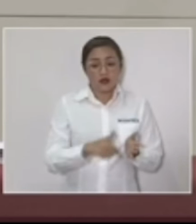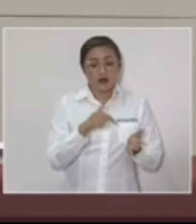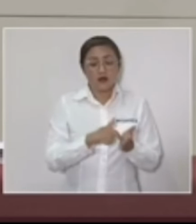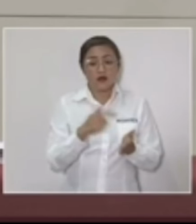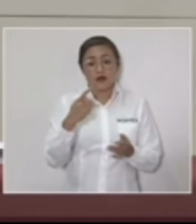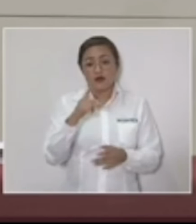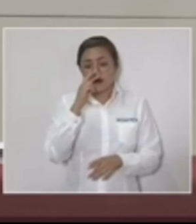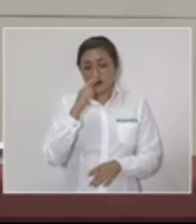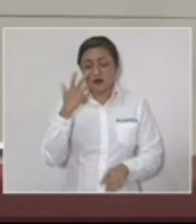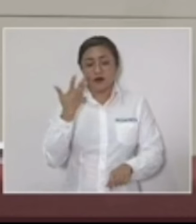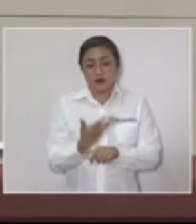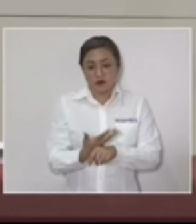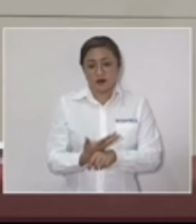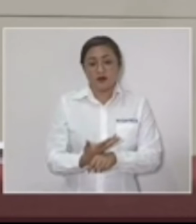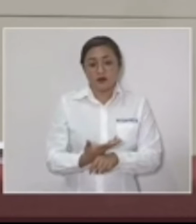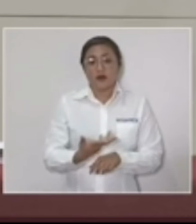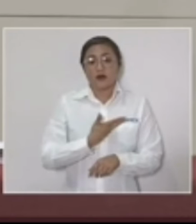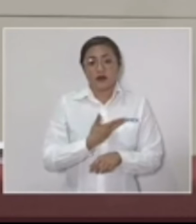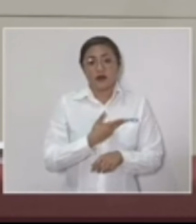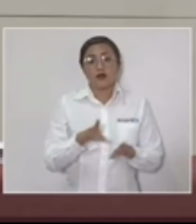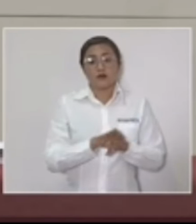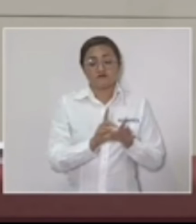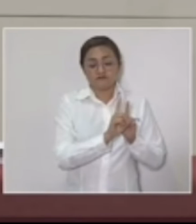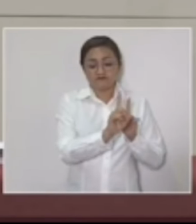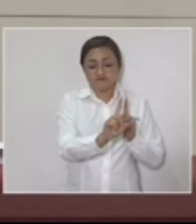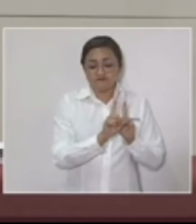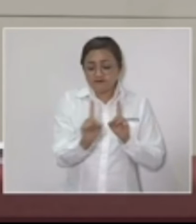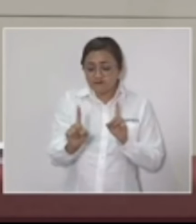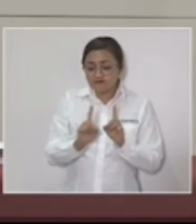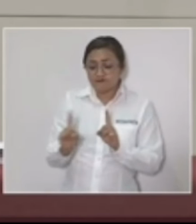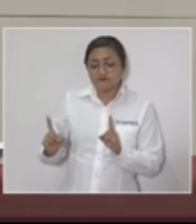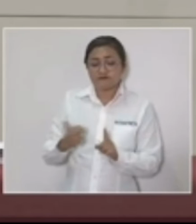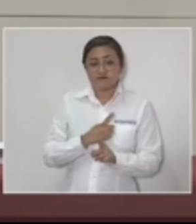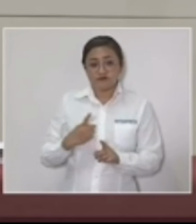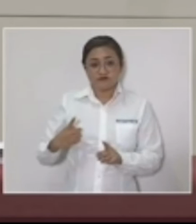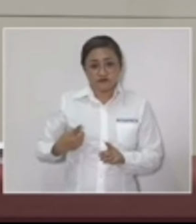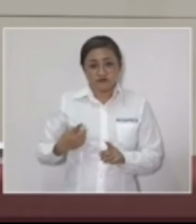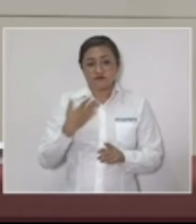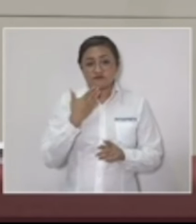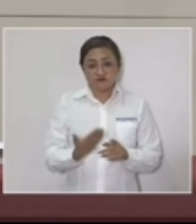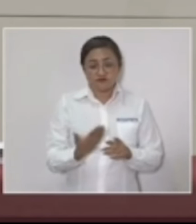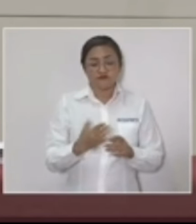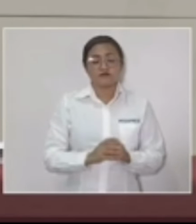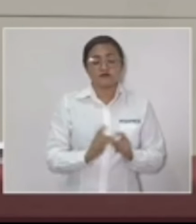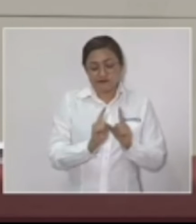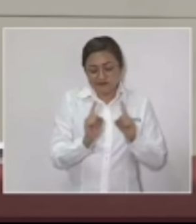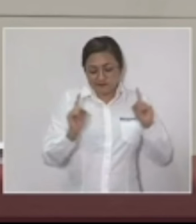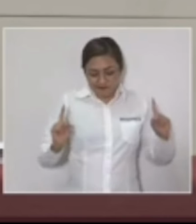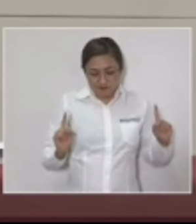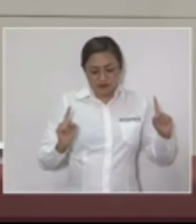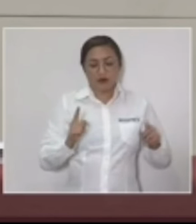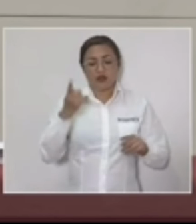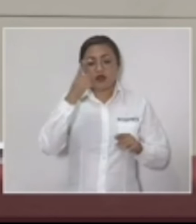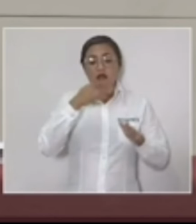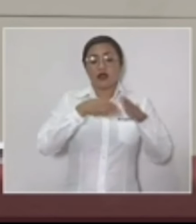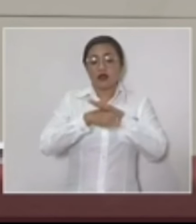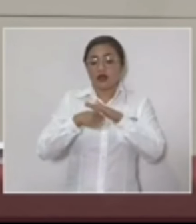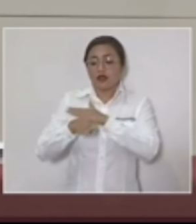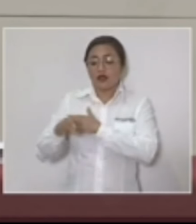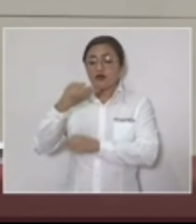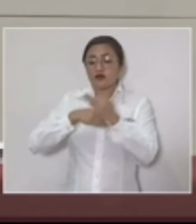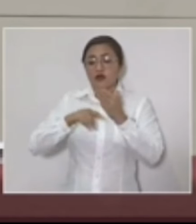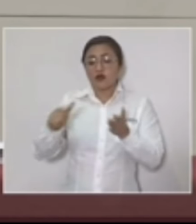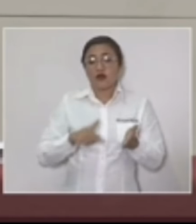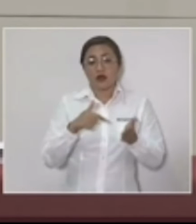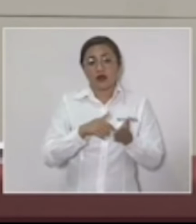cuando el número de personas sea de aglomeración aforo al 100% aunque con autorregulación se exhorta a que